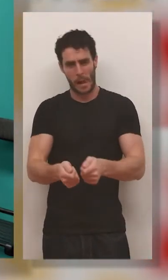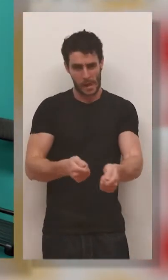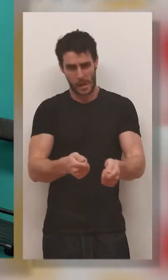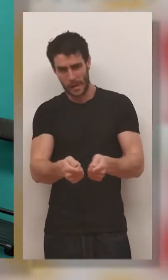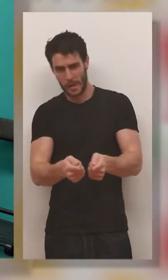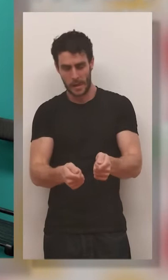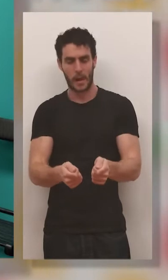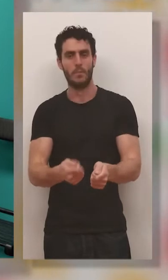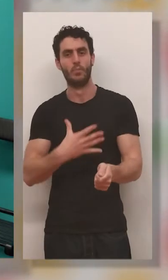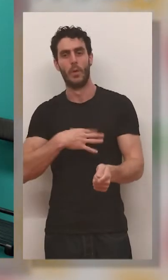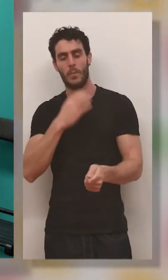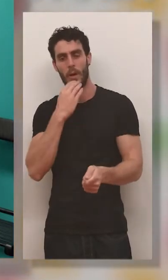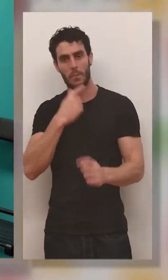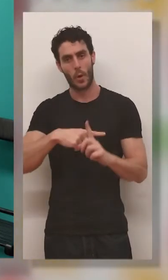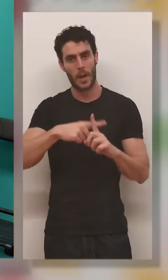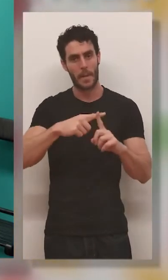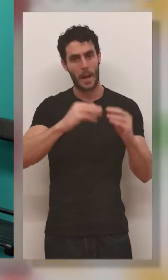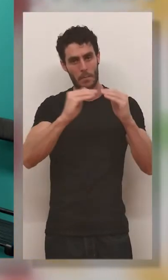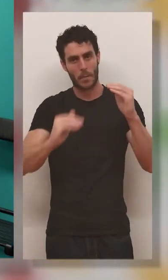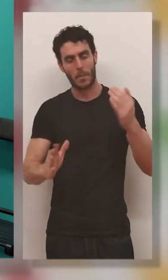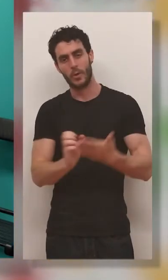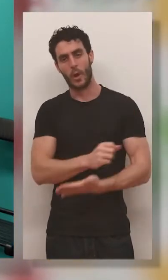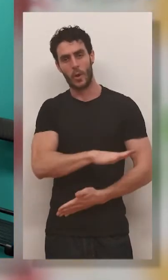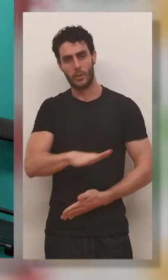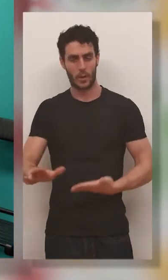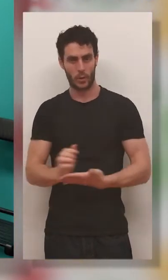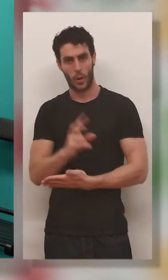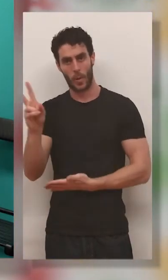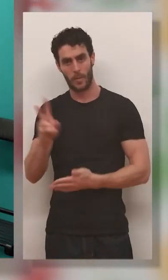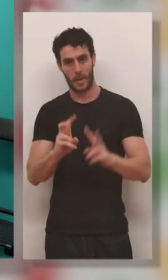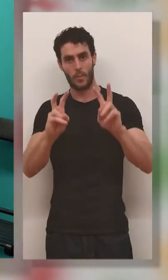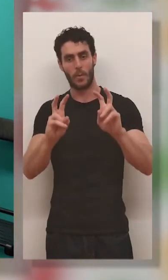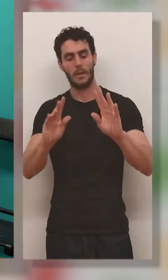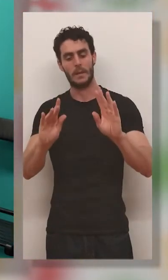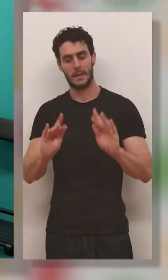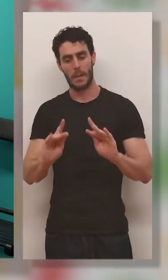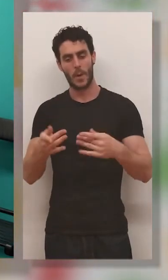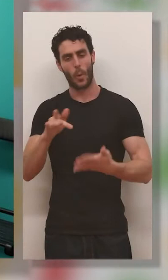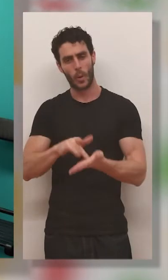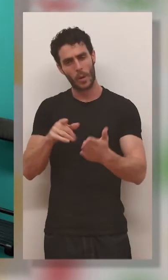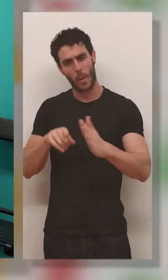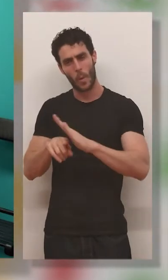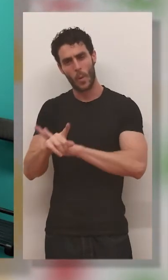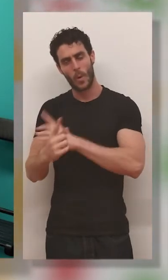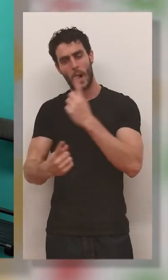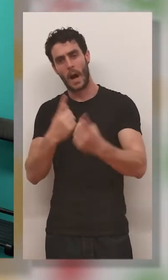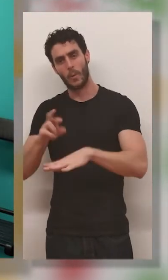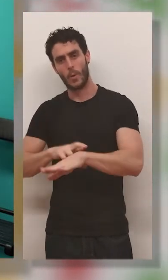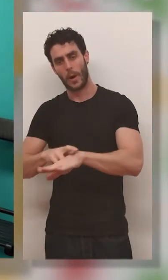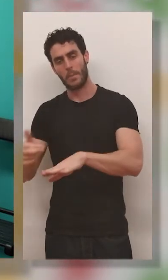mismo para todos los niveles, para todos los chiquillos que vienen nuevos, pero sí que conforme van avanzando unos tienen unos